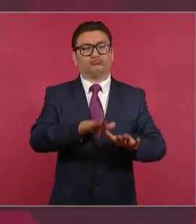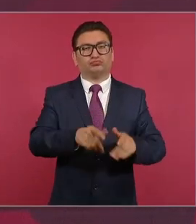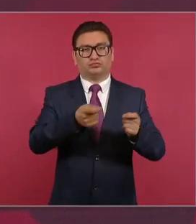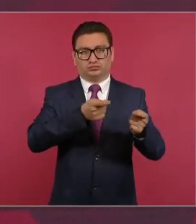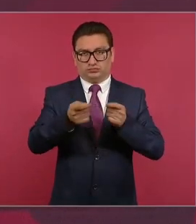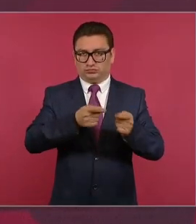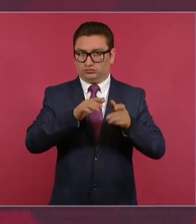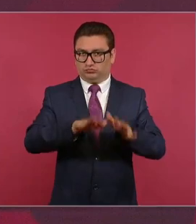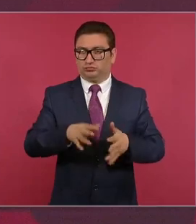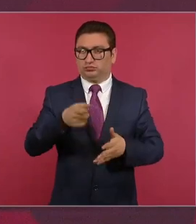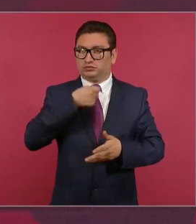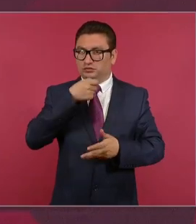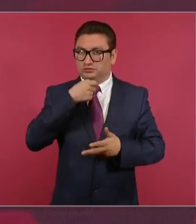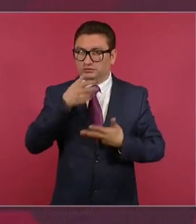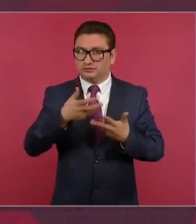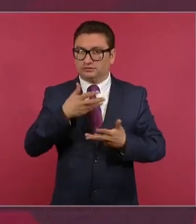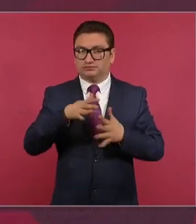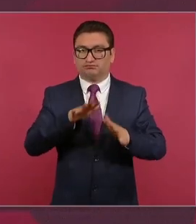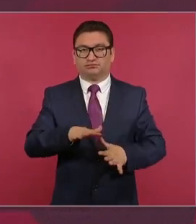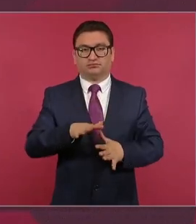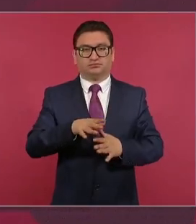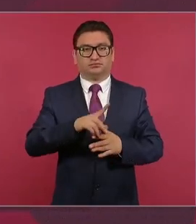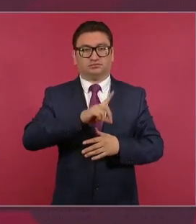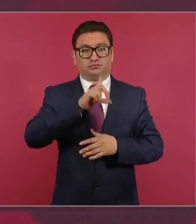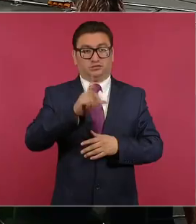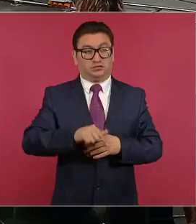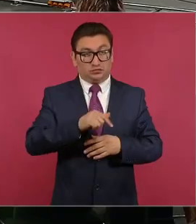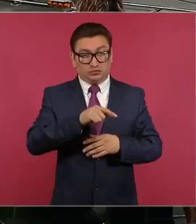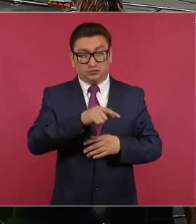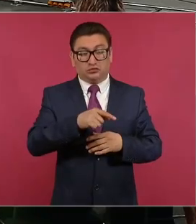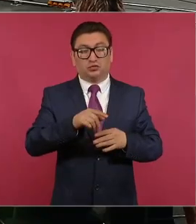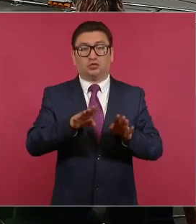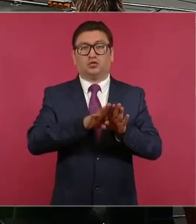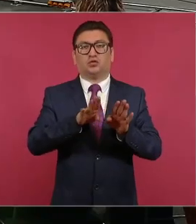Y luego va al departamento de corte y confección,